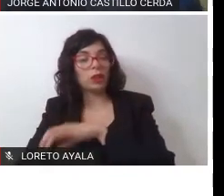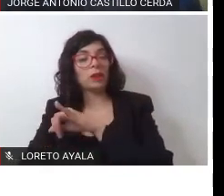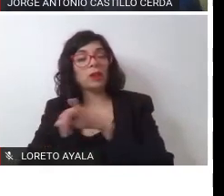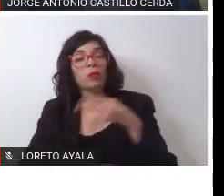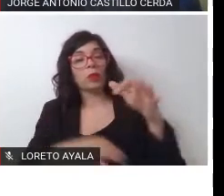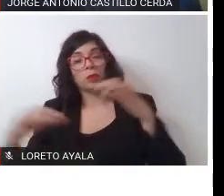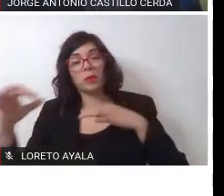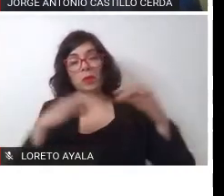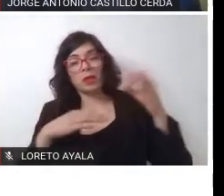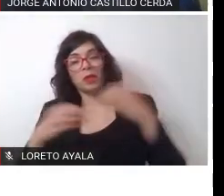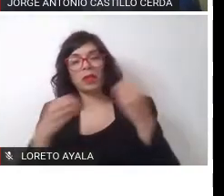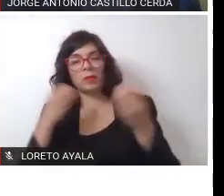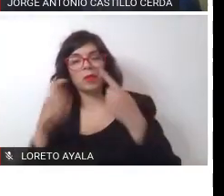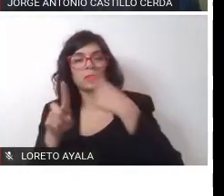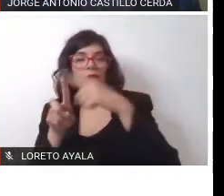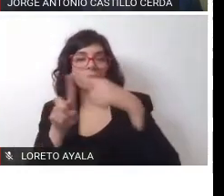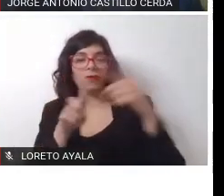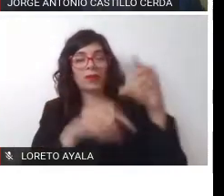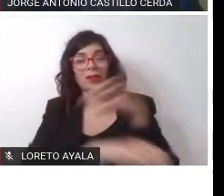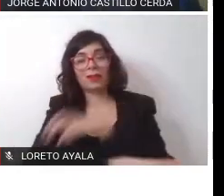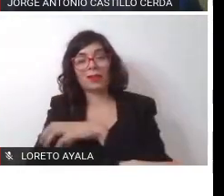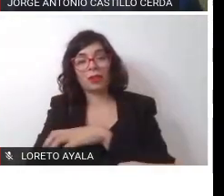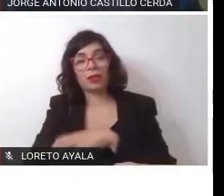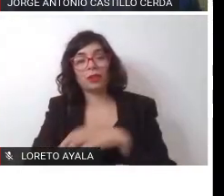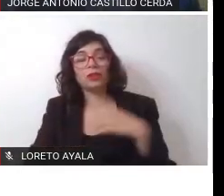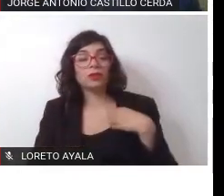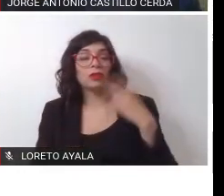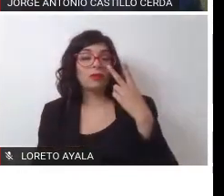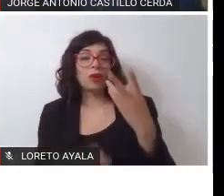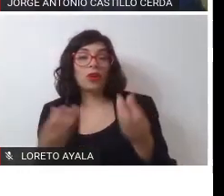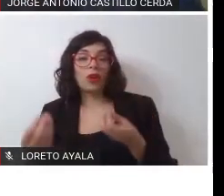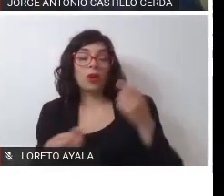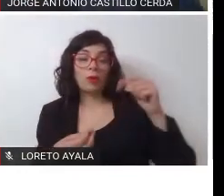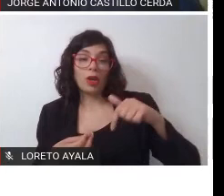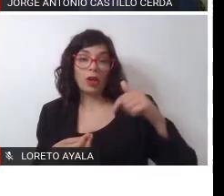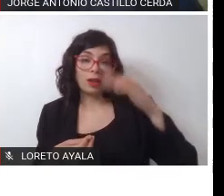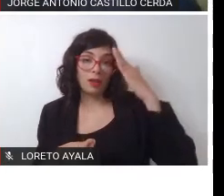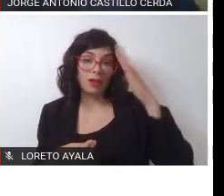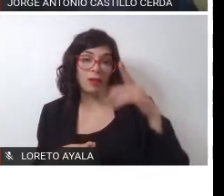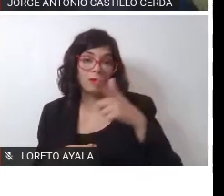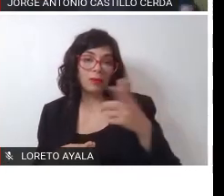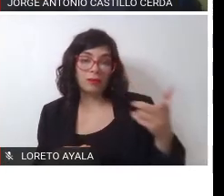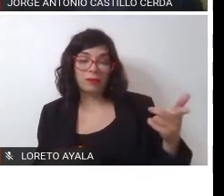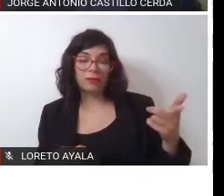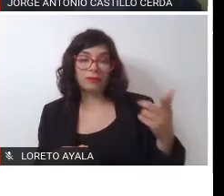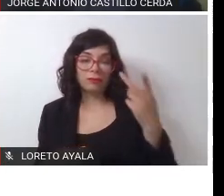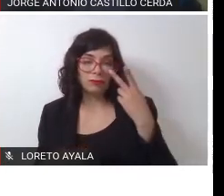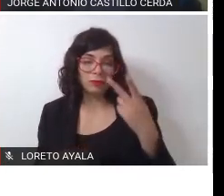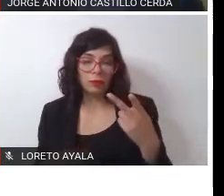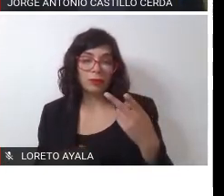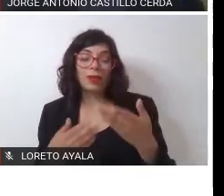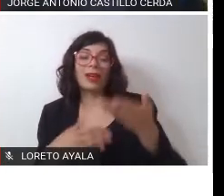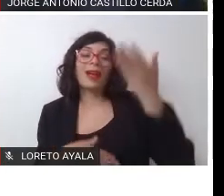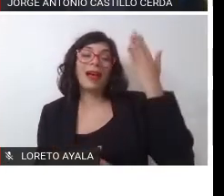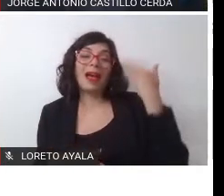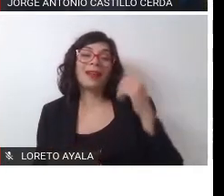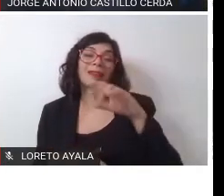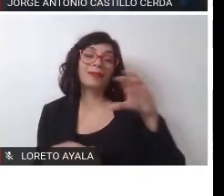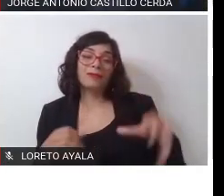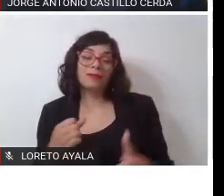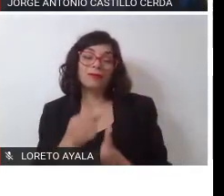en las otras regiones. Yo lo he visto cómo hoy día, con subvención formal, porque en un principio era por la SEP y eran